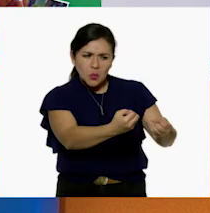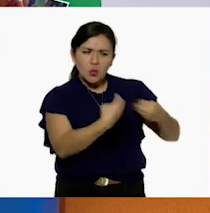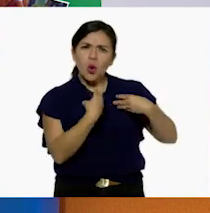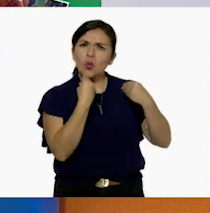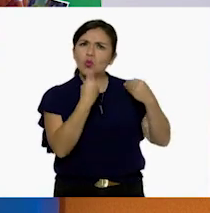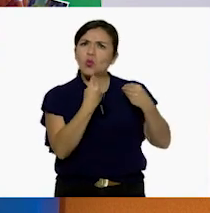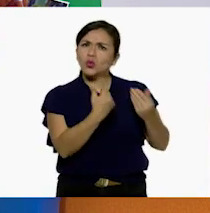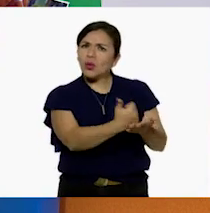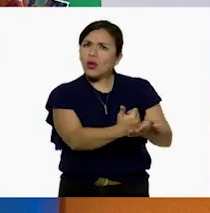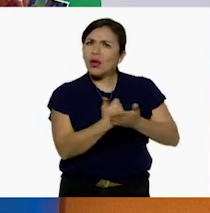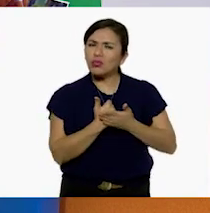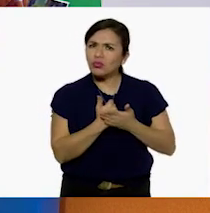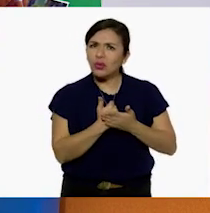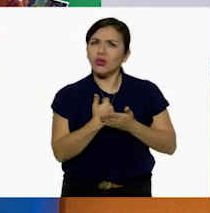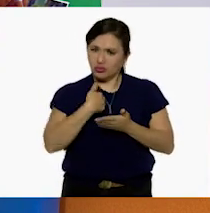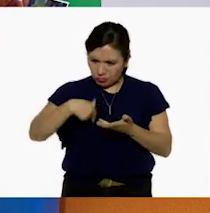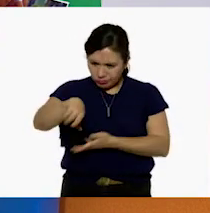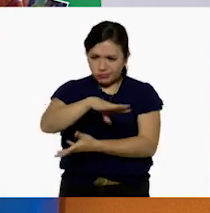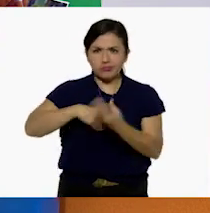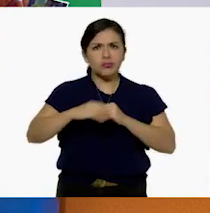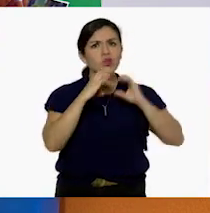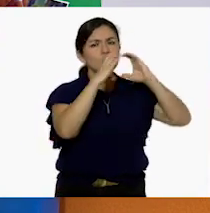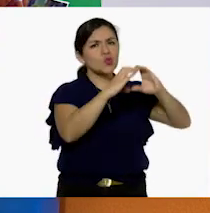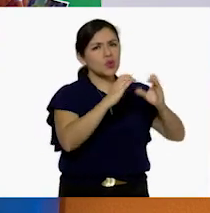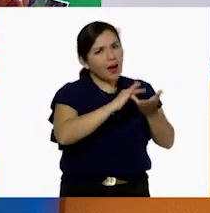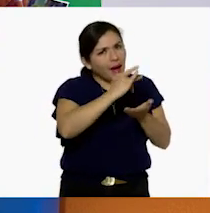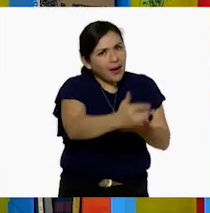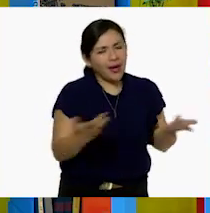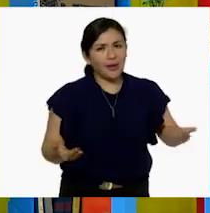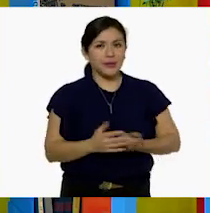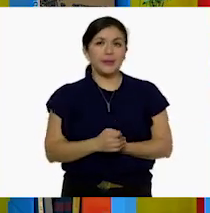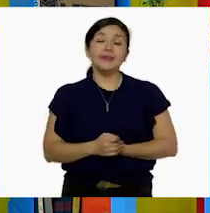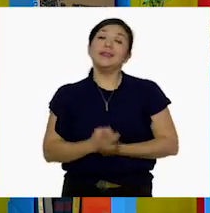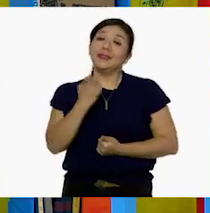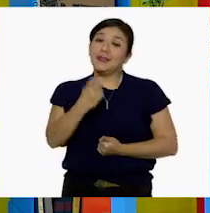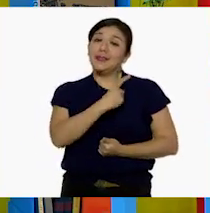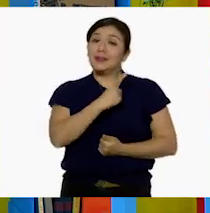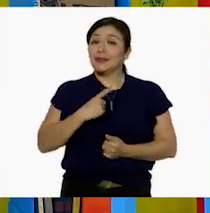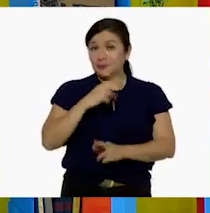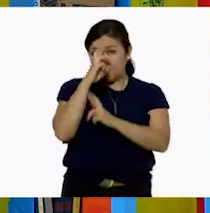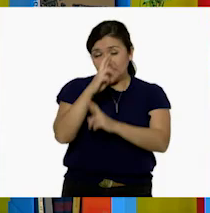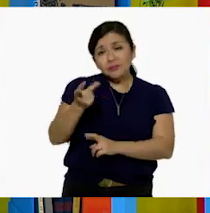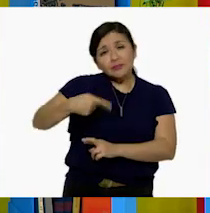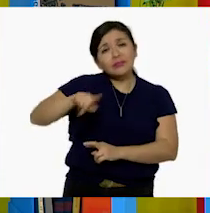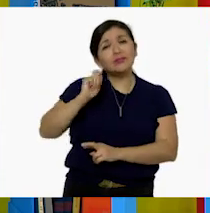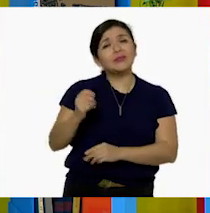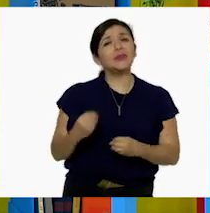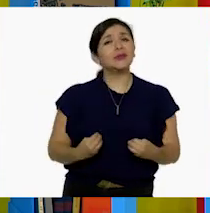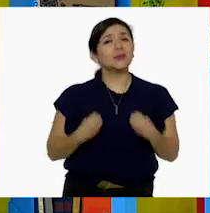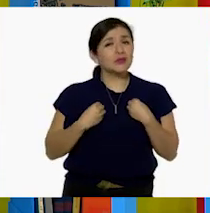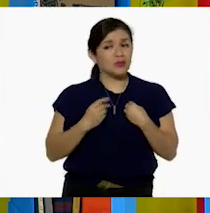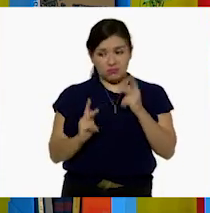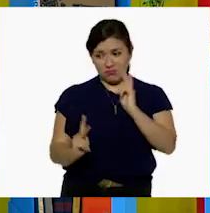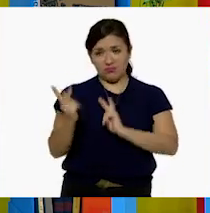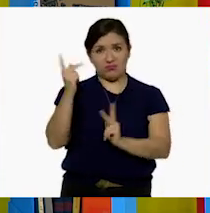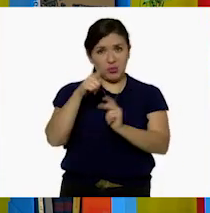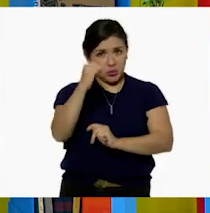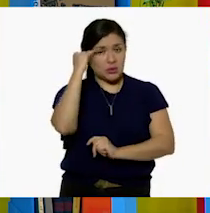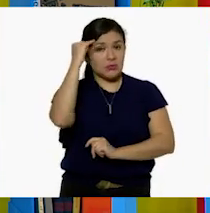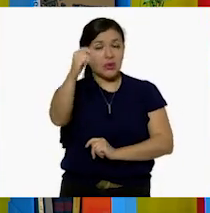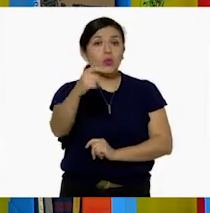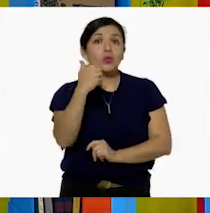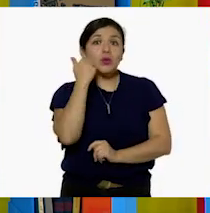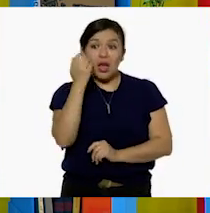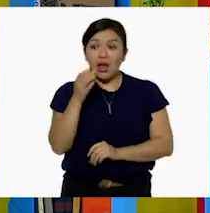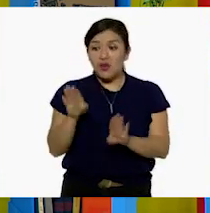nosotros. Nosotros podemos cuidarlos para agradecerles. Y tenemos que respetarlos, son seres vivos. Imagínense, ustedes